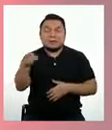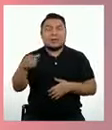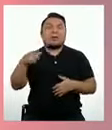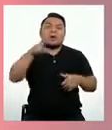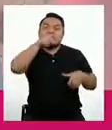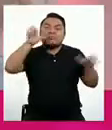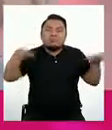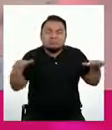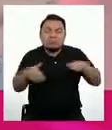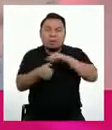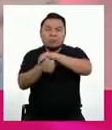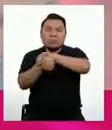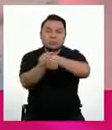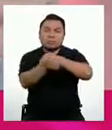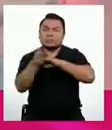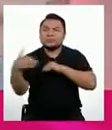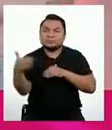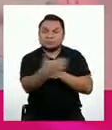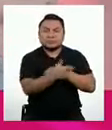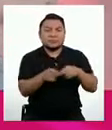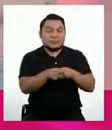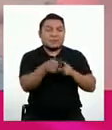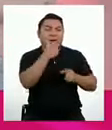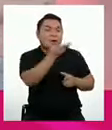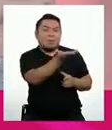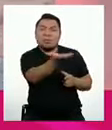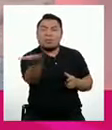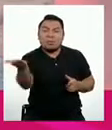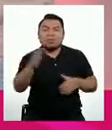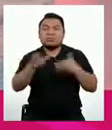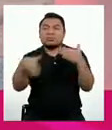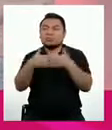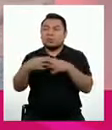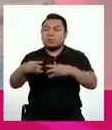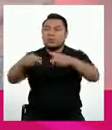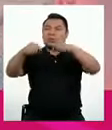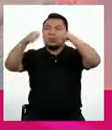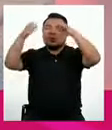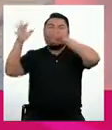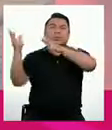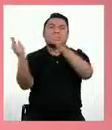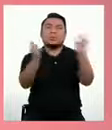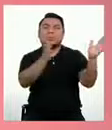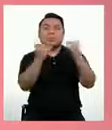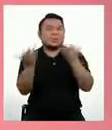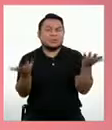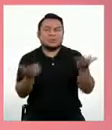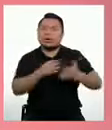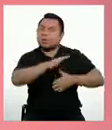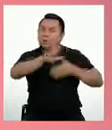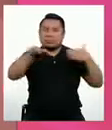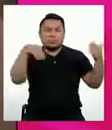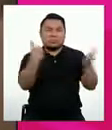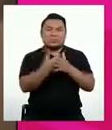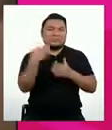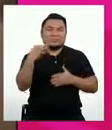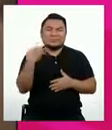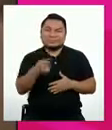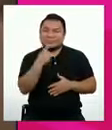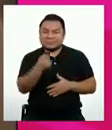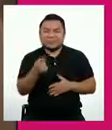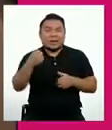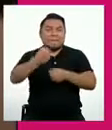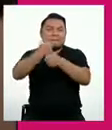aves, tortugas, en el agua de grifo, en el agua embotellada, en el polvo ambiental y hasta en la miel. Casi en todos lados.